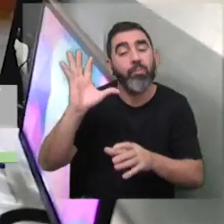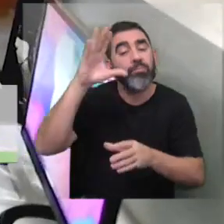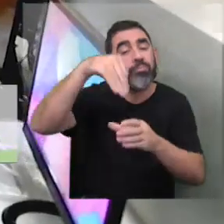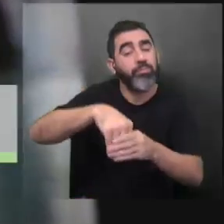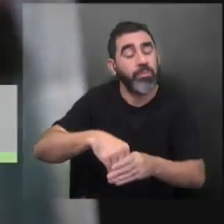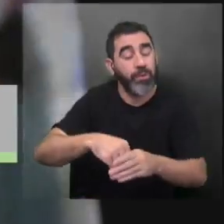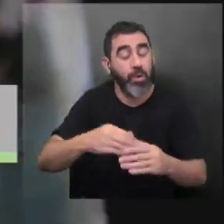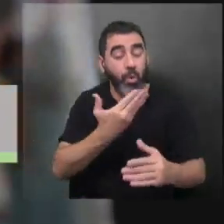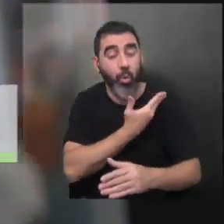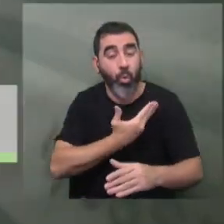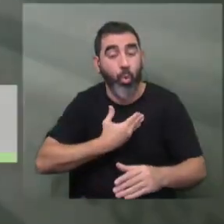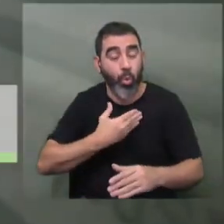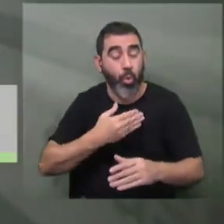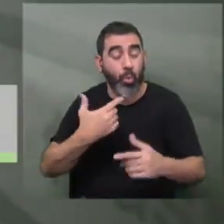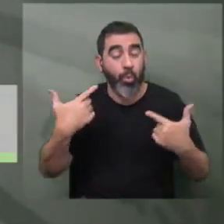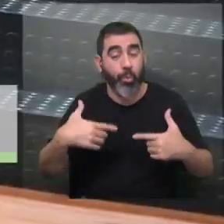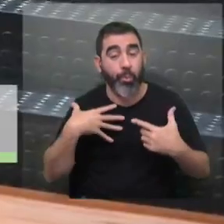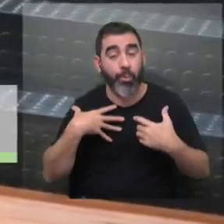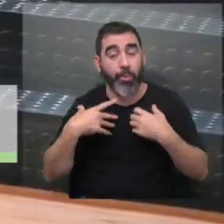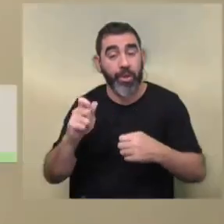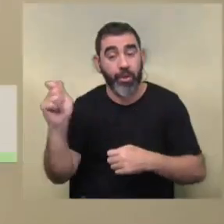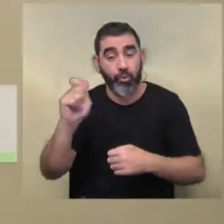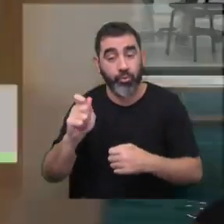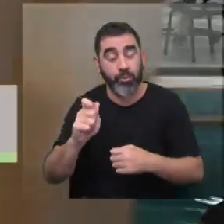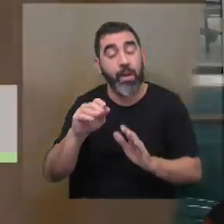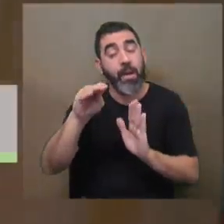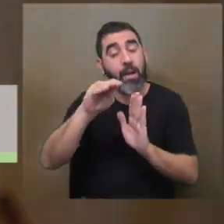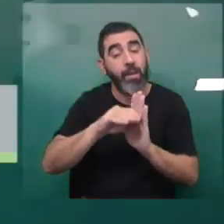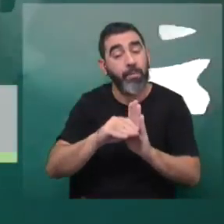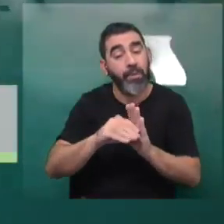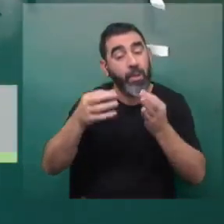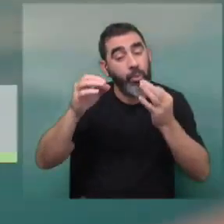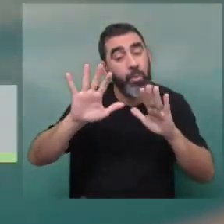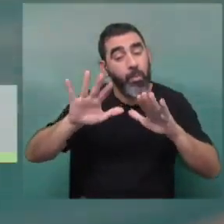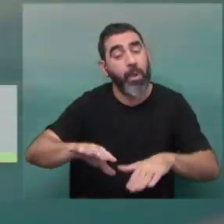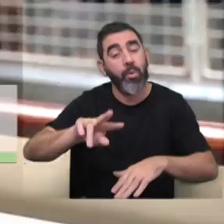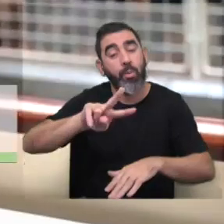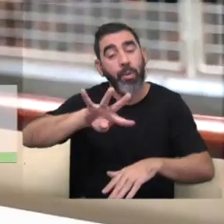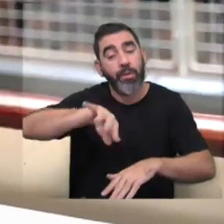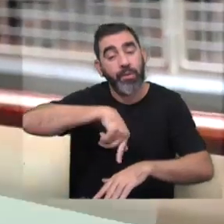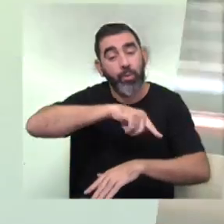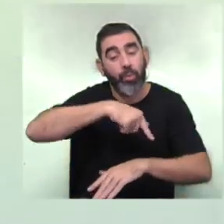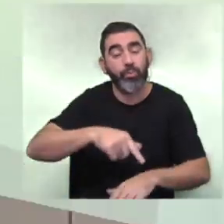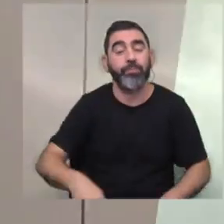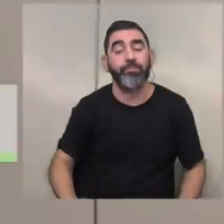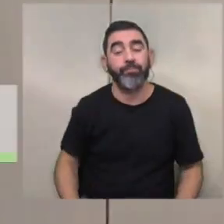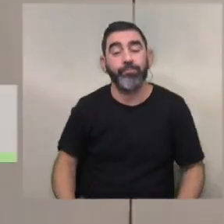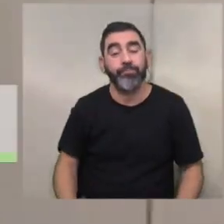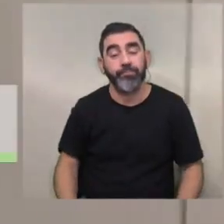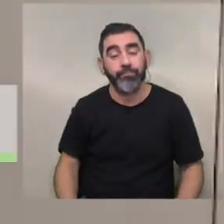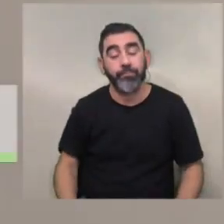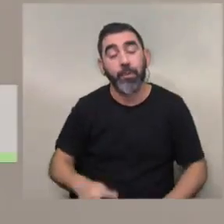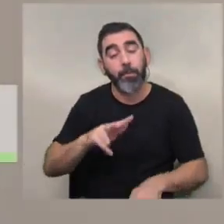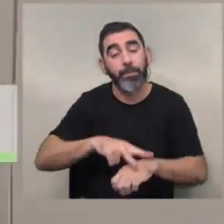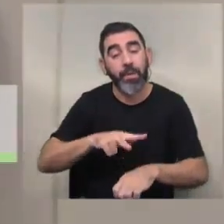de la intervención de la mutual lista por parte del poder ejecutivo la medida se cumple en medio de un paro de 24 horas